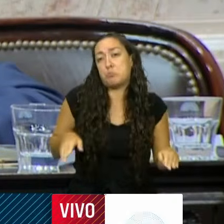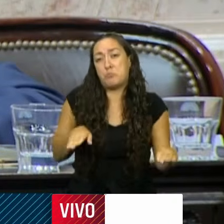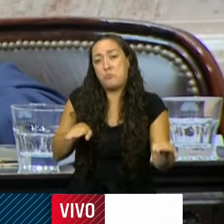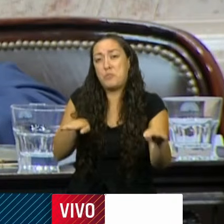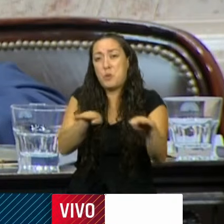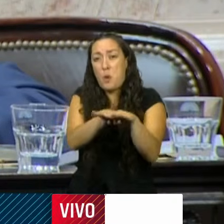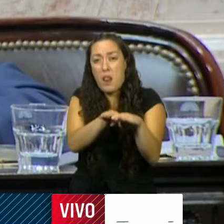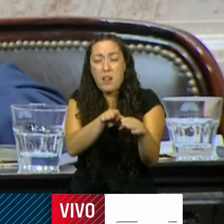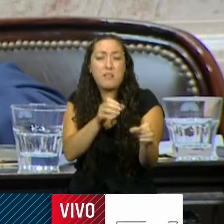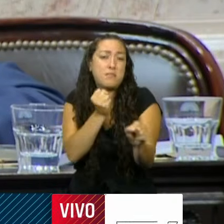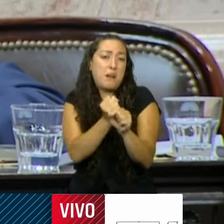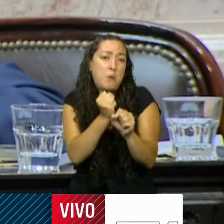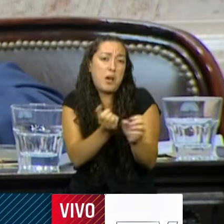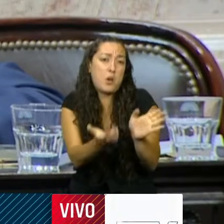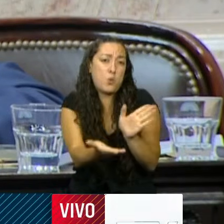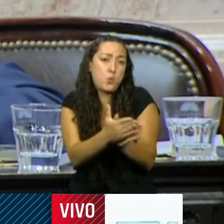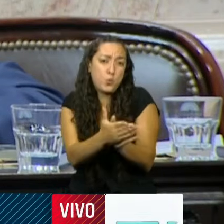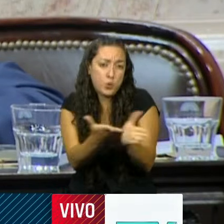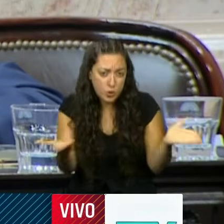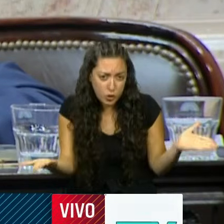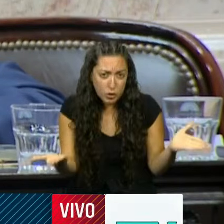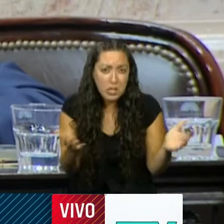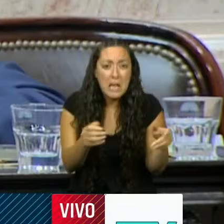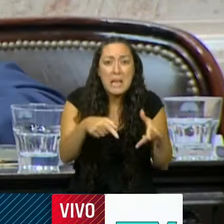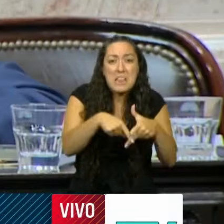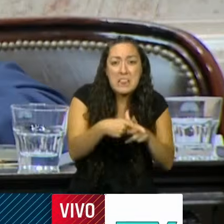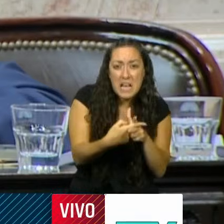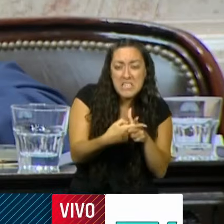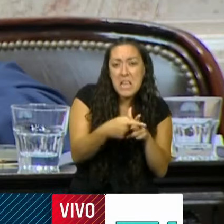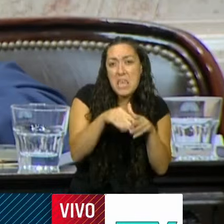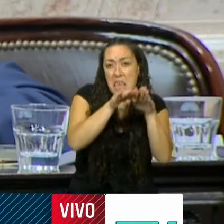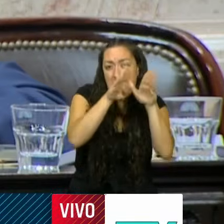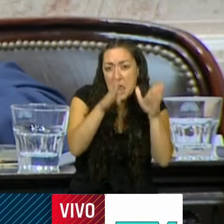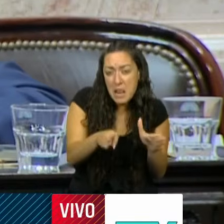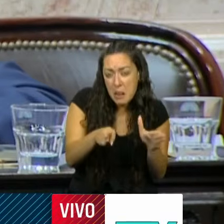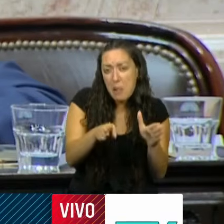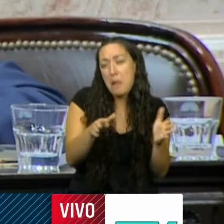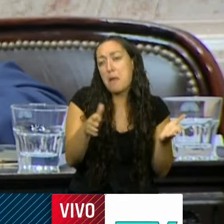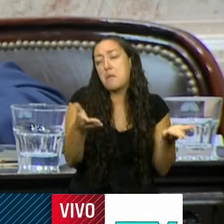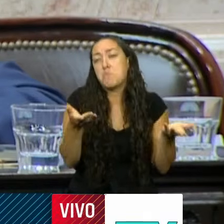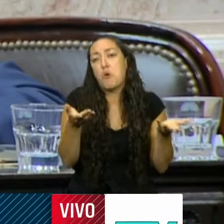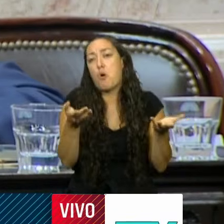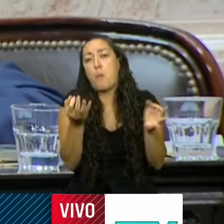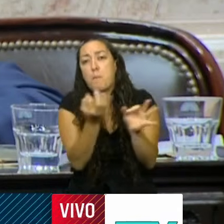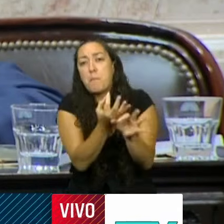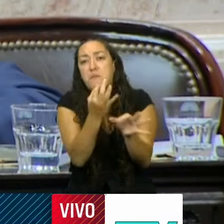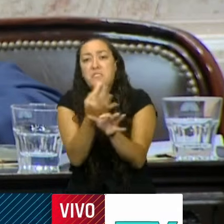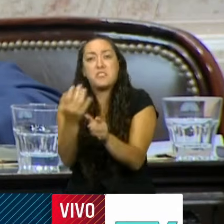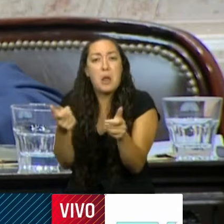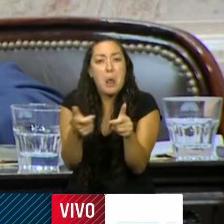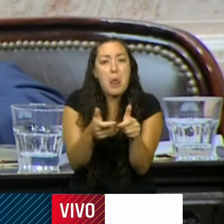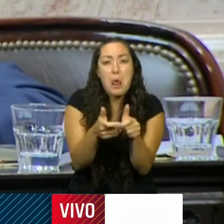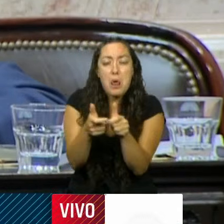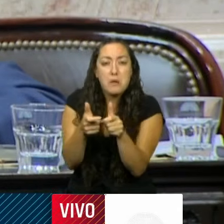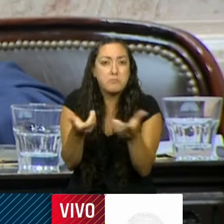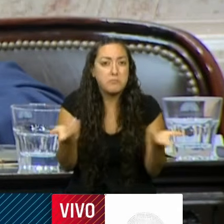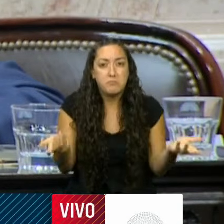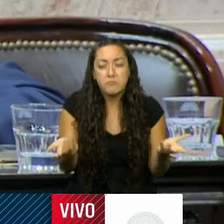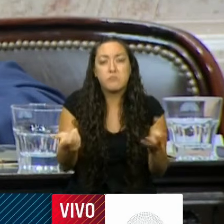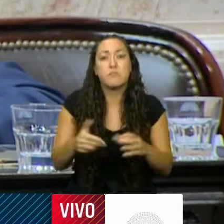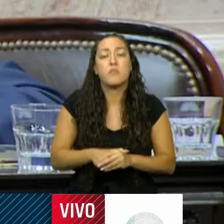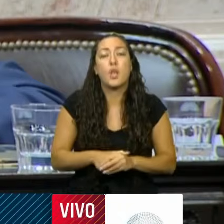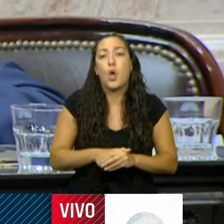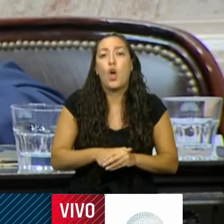empleados. Por ahí son pequeños talleres, por ahí son pequeños profesionales, por ahí